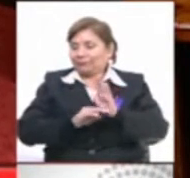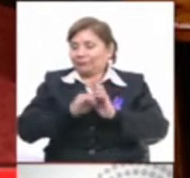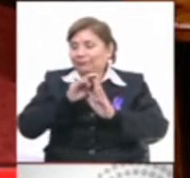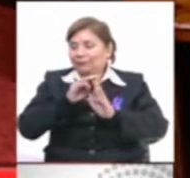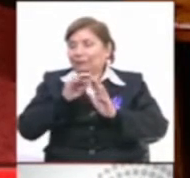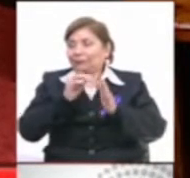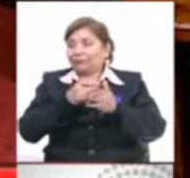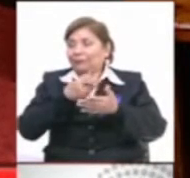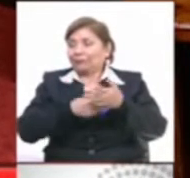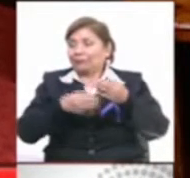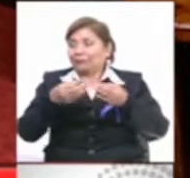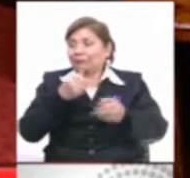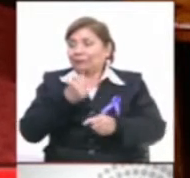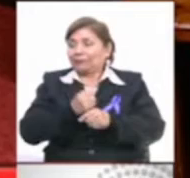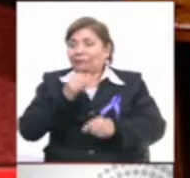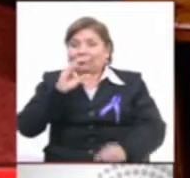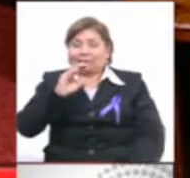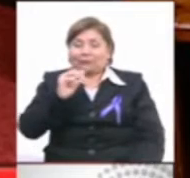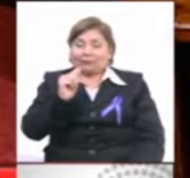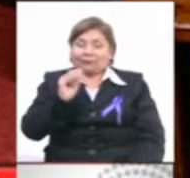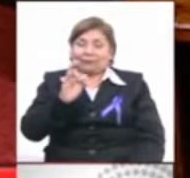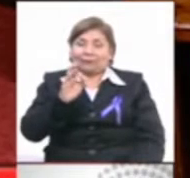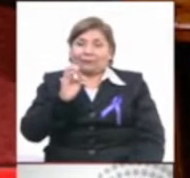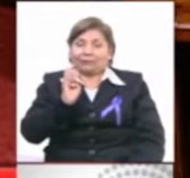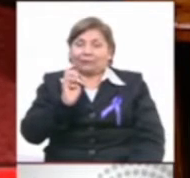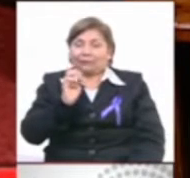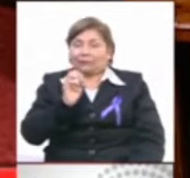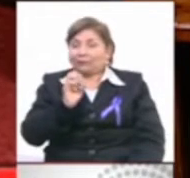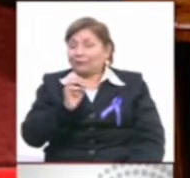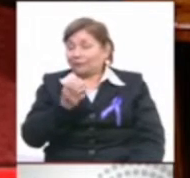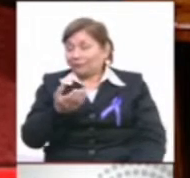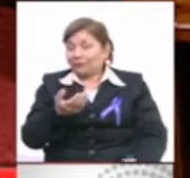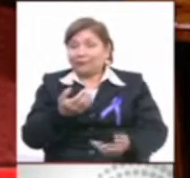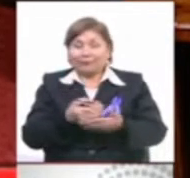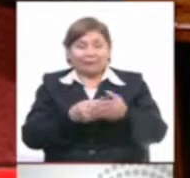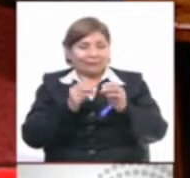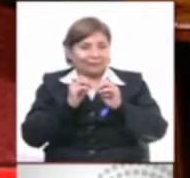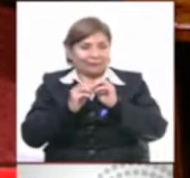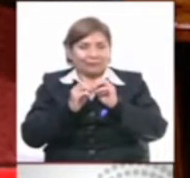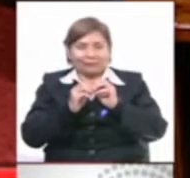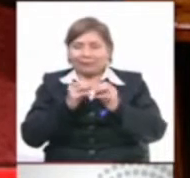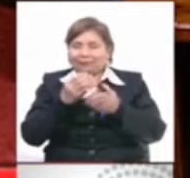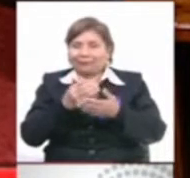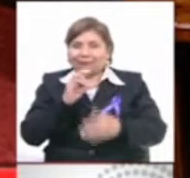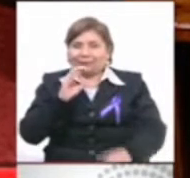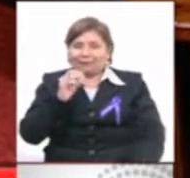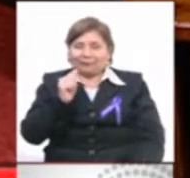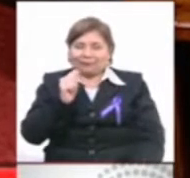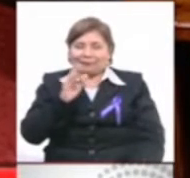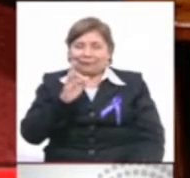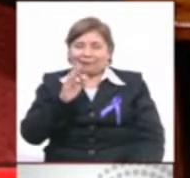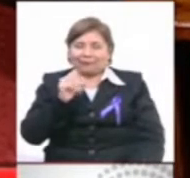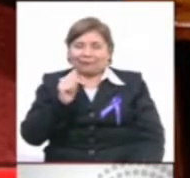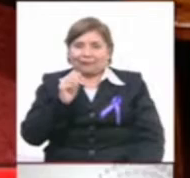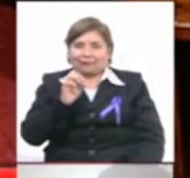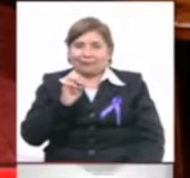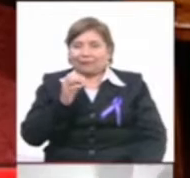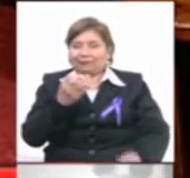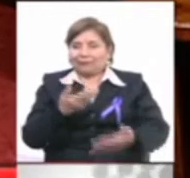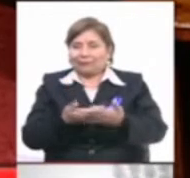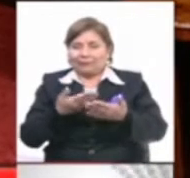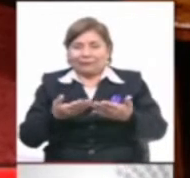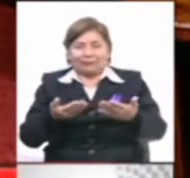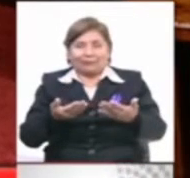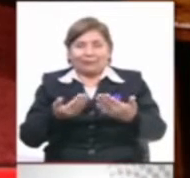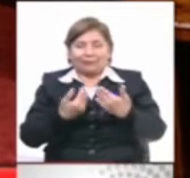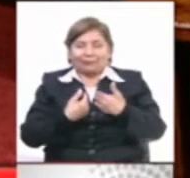de la escala única del CAFAE y hemos autorizado las regularizaciones del CAFAE en todos aquellos casos